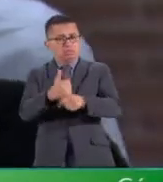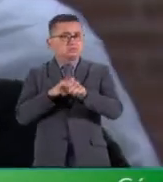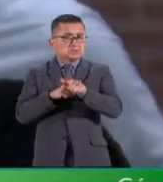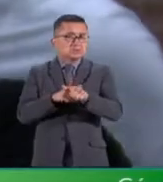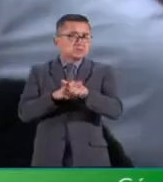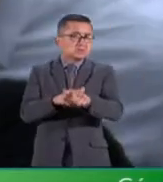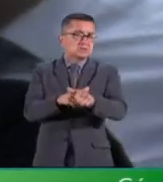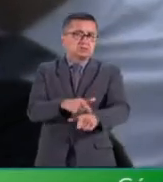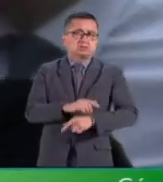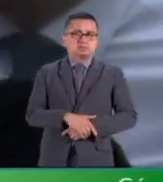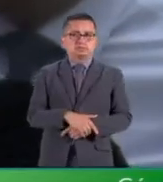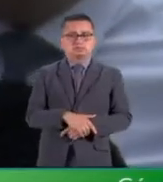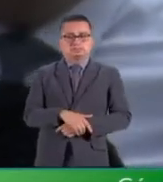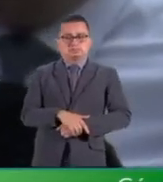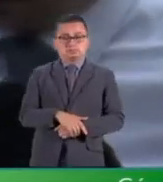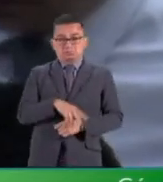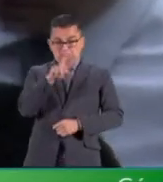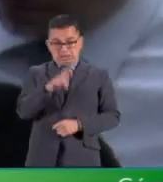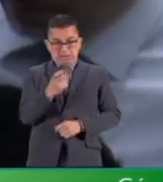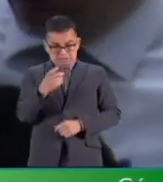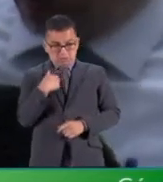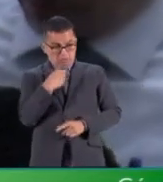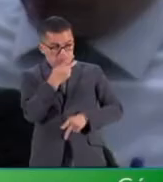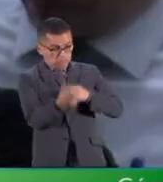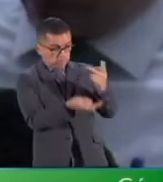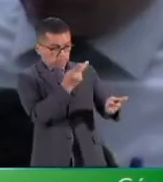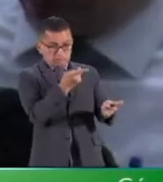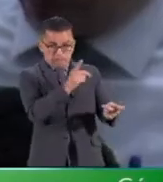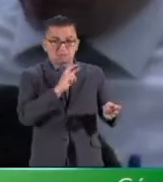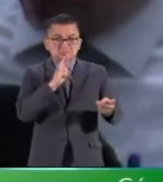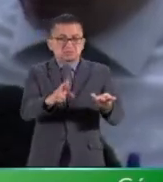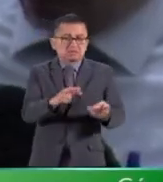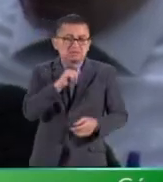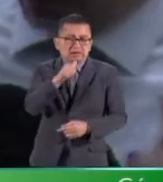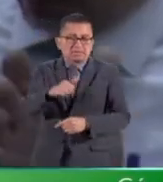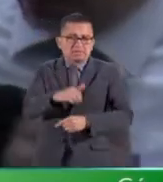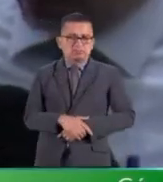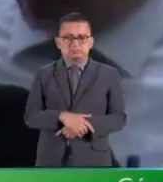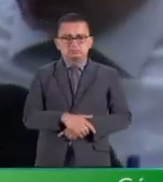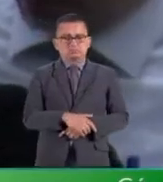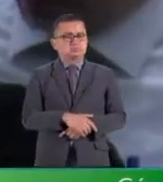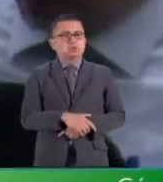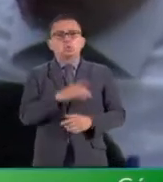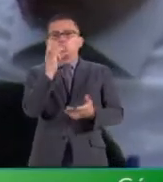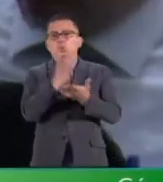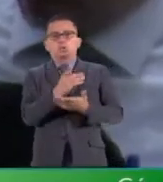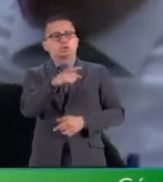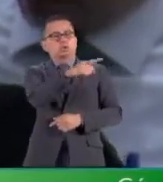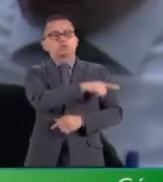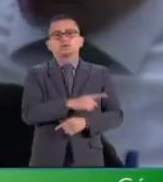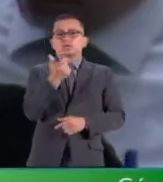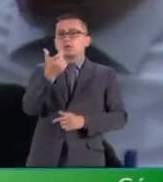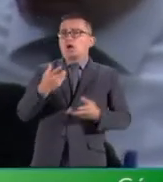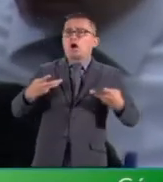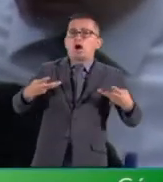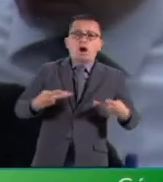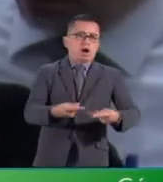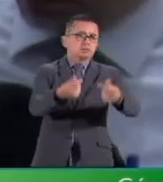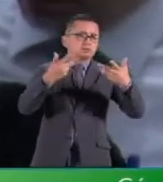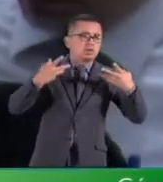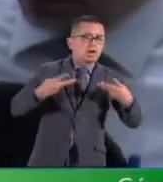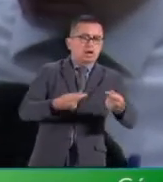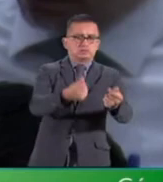Nada, no hay respuestas a estas preguntas, solo más dispendio en elecciones absurdas y